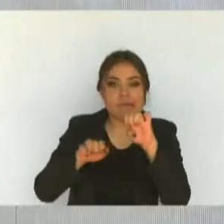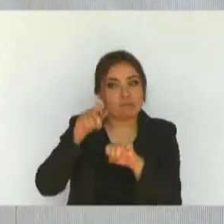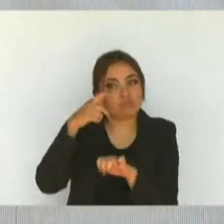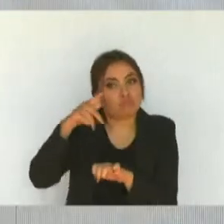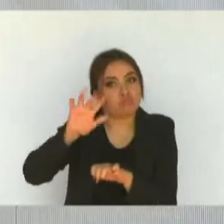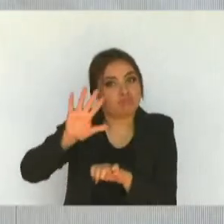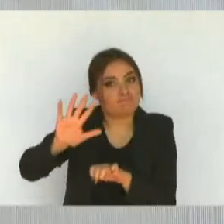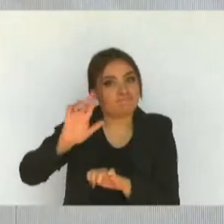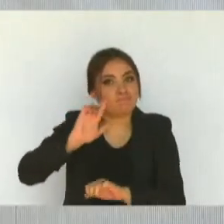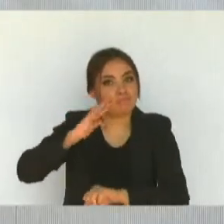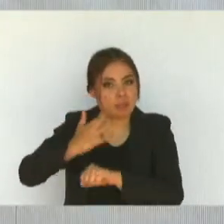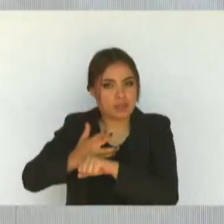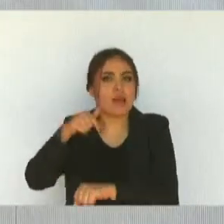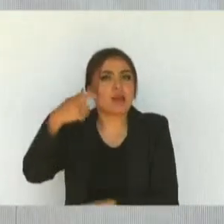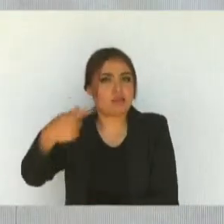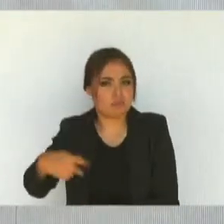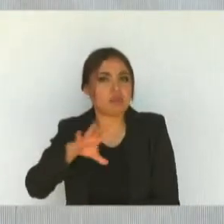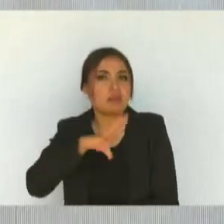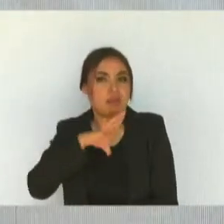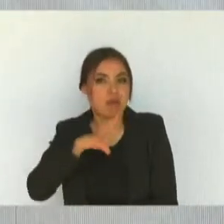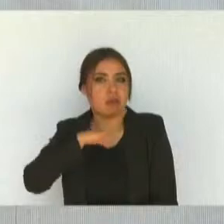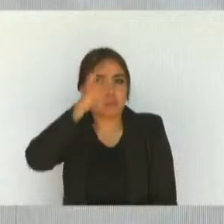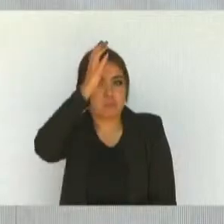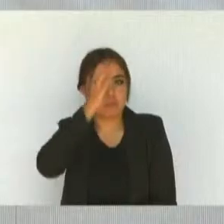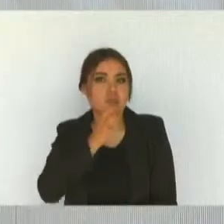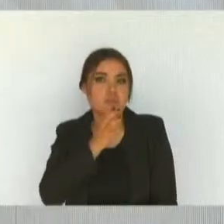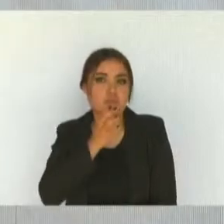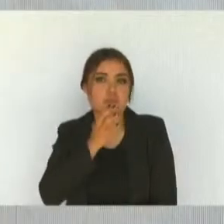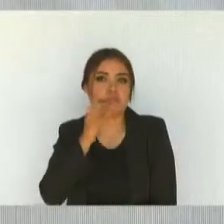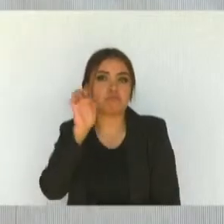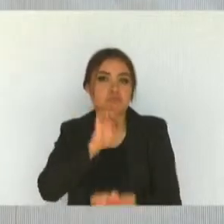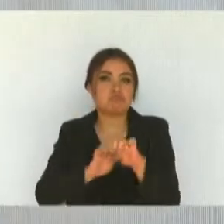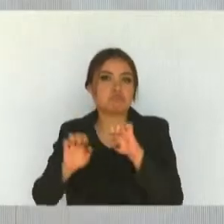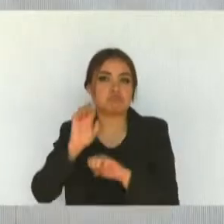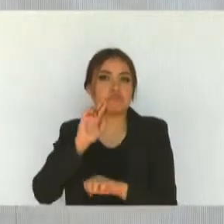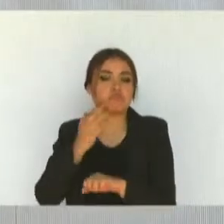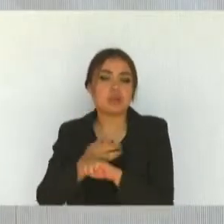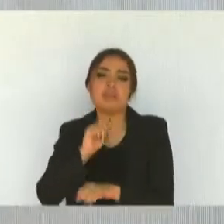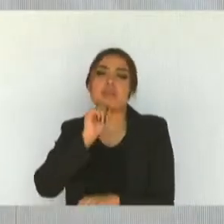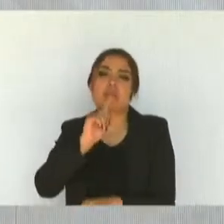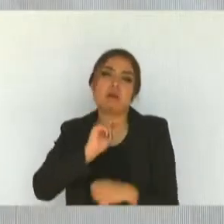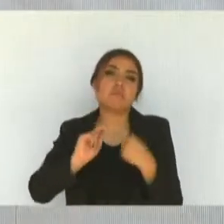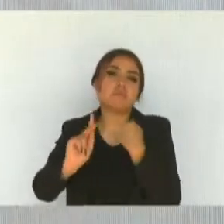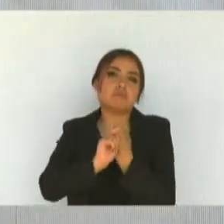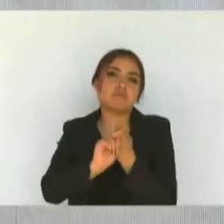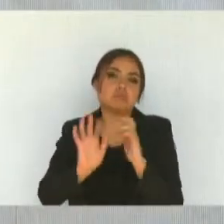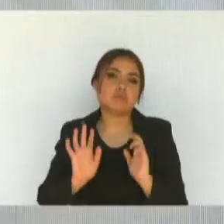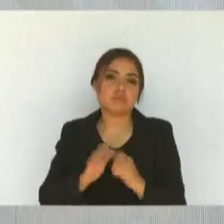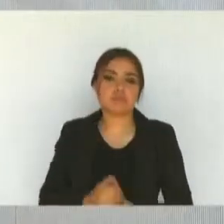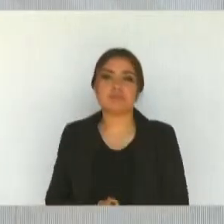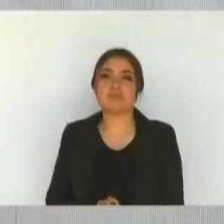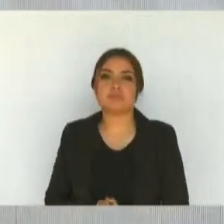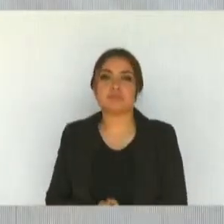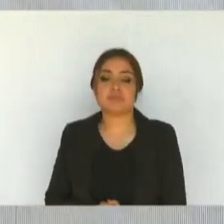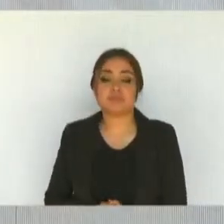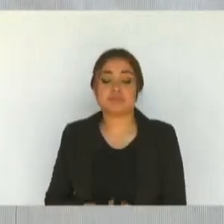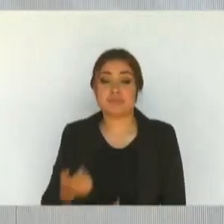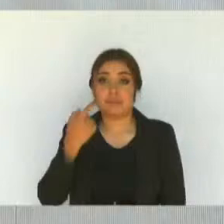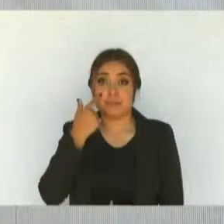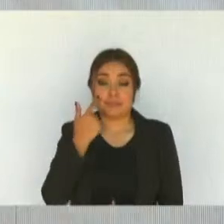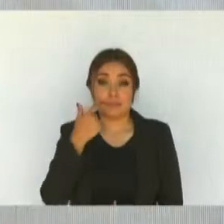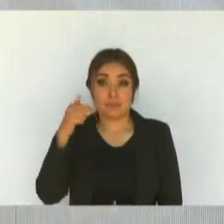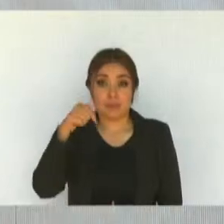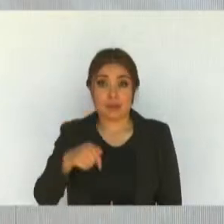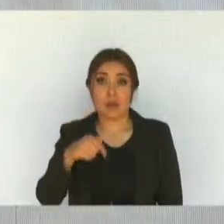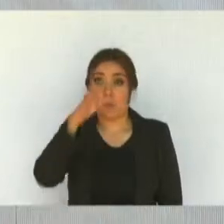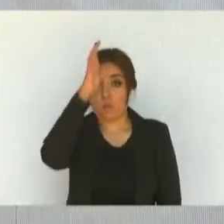como las que tenemos aquí en Coahuila y en el país. Hoy, que quede muy claro,